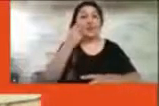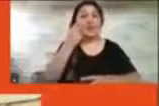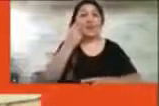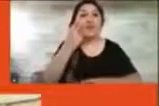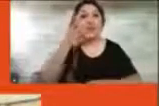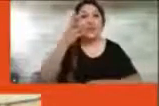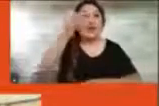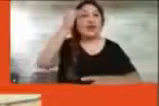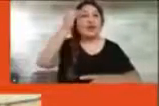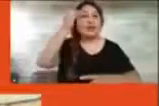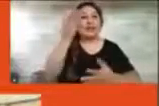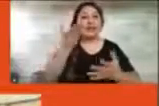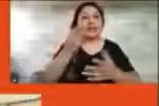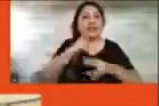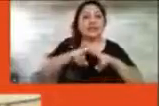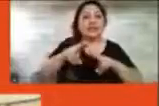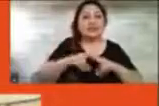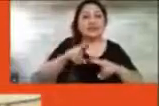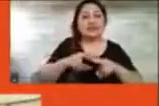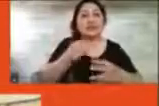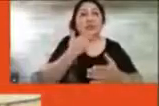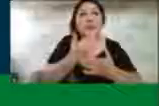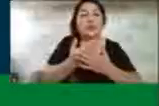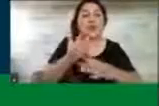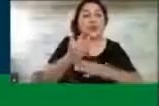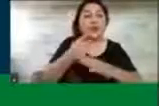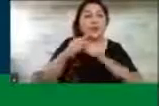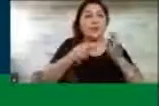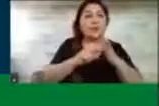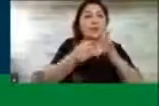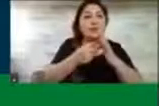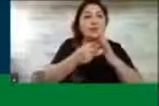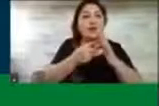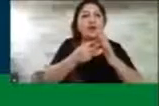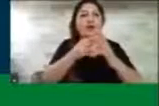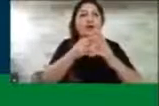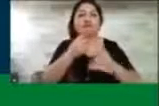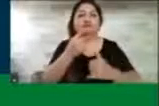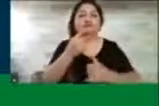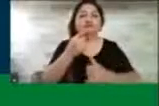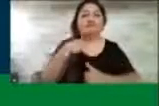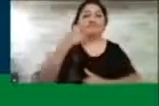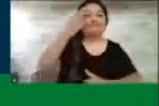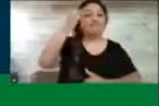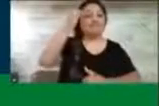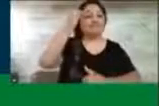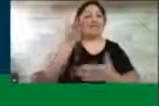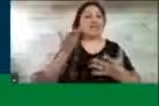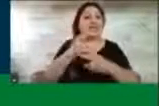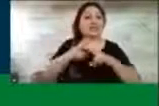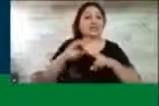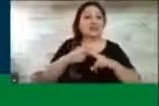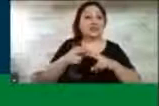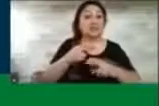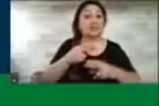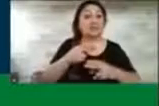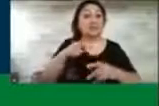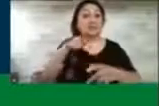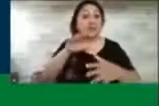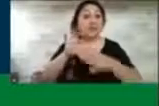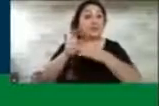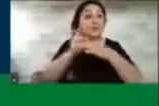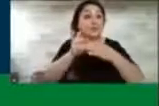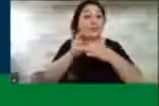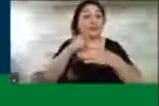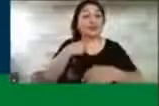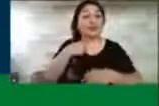al decía ante todas estas cosas y por esa misma razón cuando yo tenía 13 años empecé a